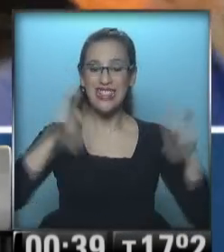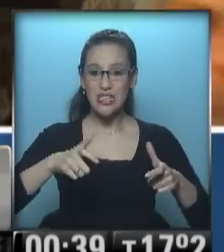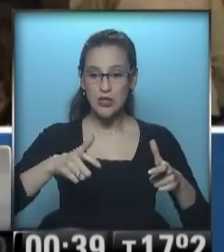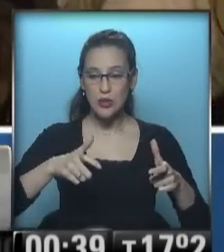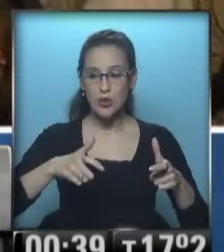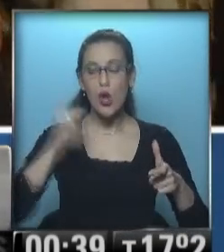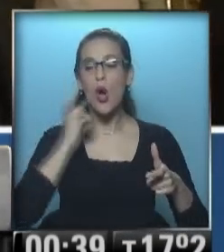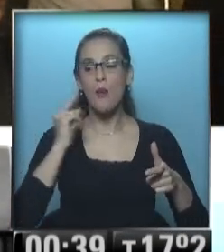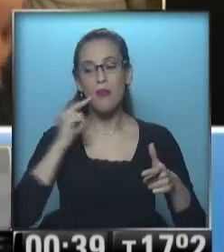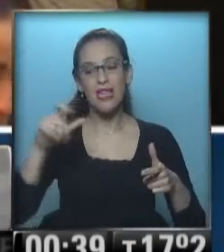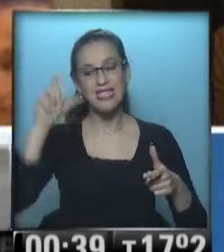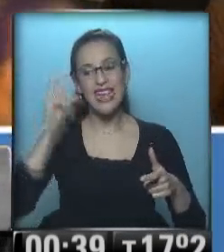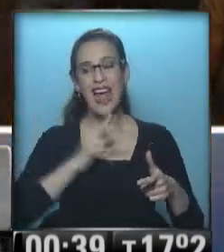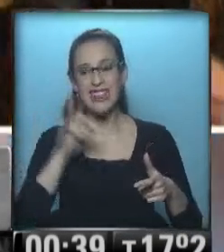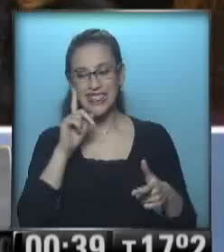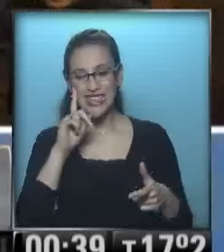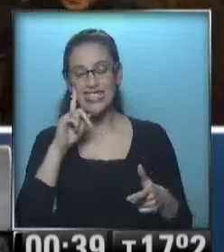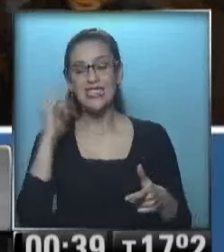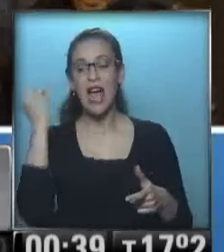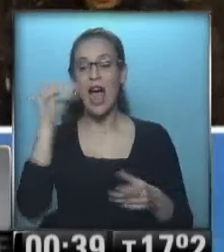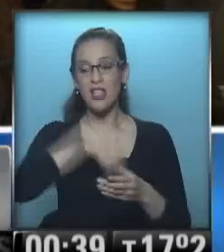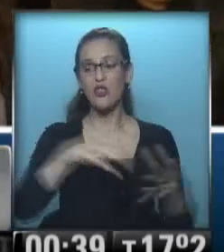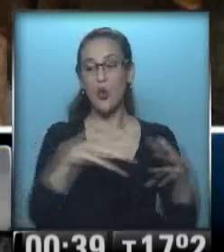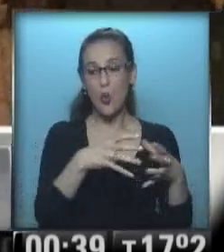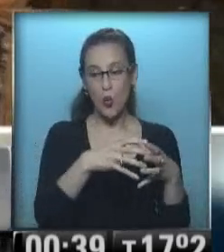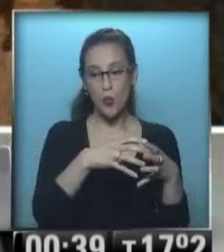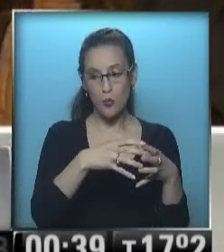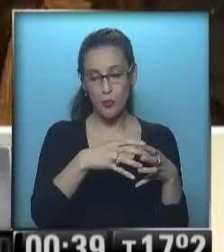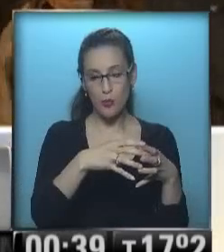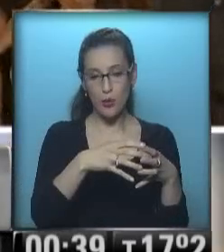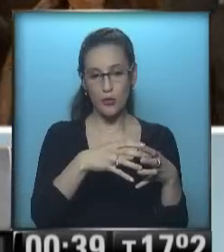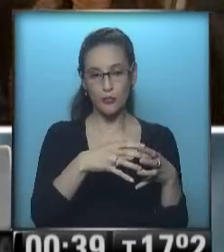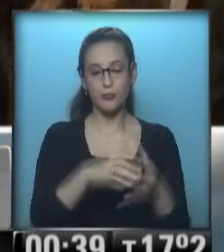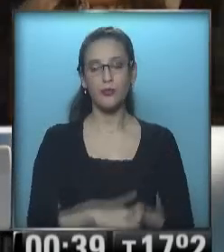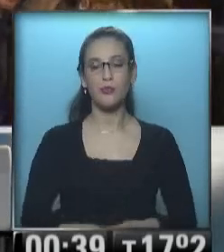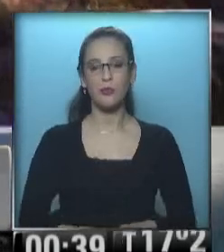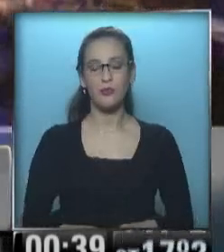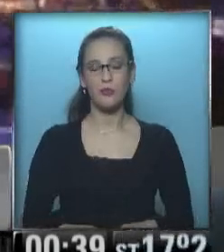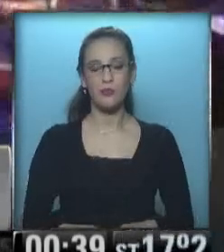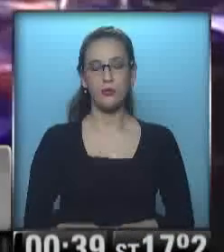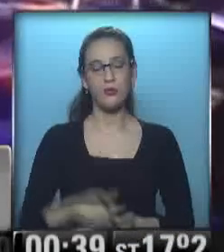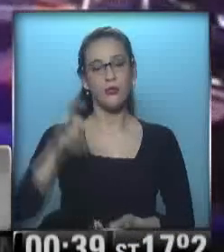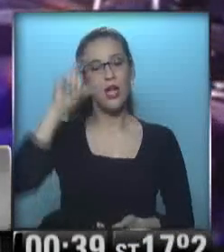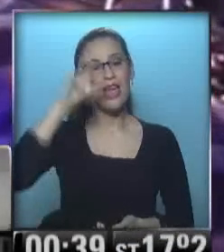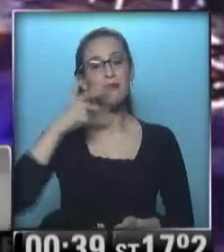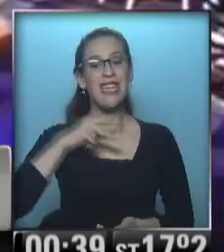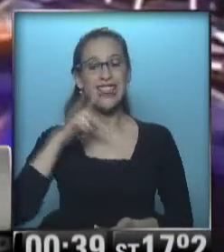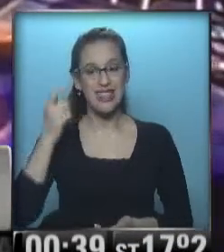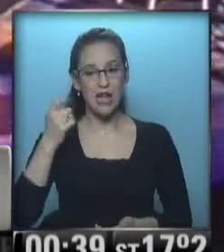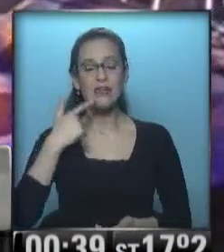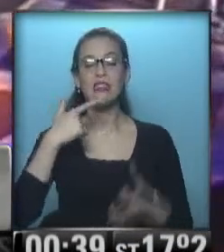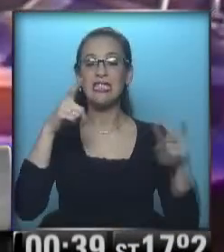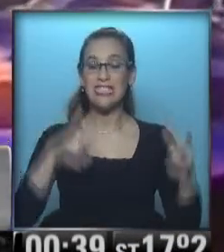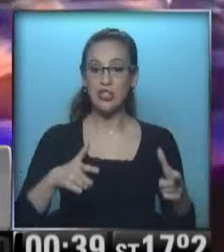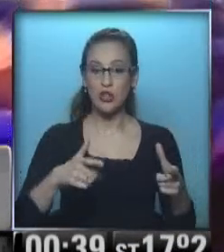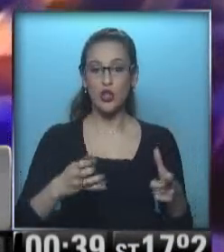Gustavo ya estaba, o sea, Gustavo tocó en las Bandas Eternas, como lo veíamos recién. Cuando Spinetta edita esos discos, Gustavo ya había